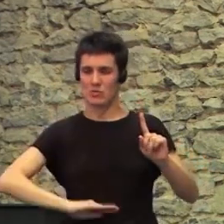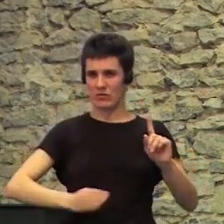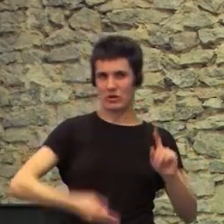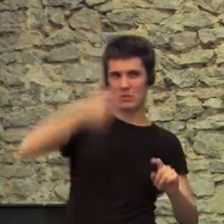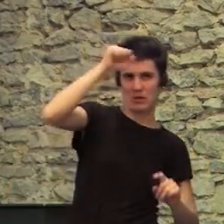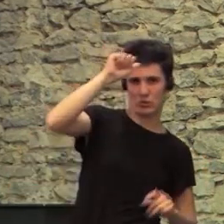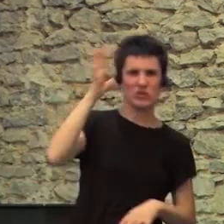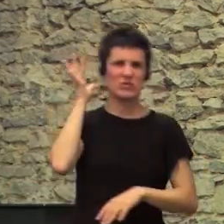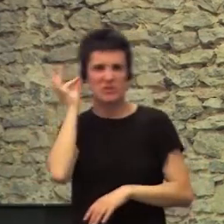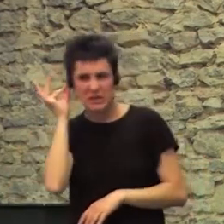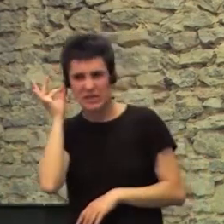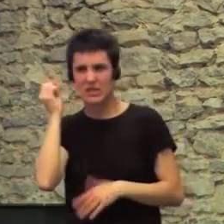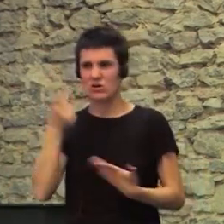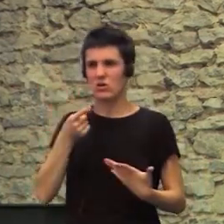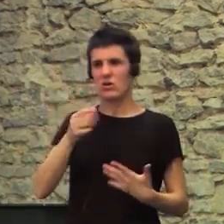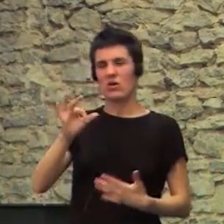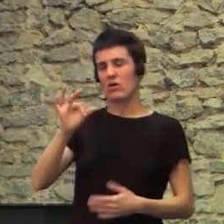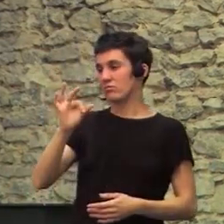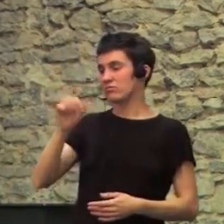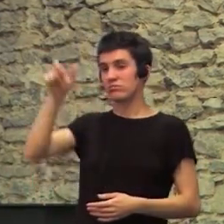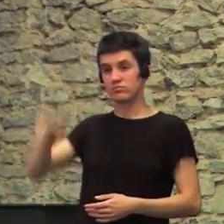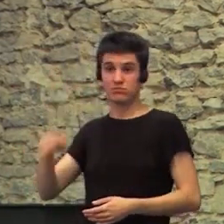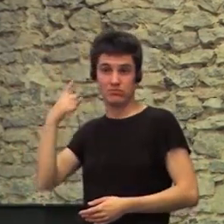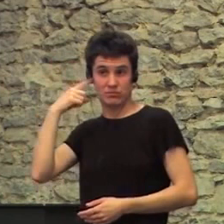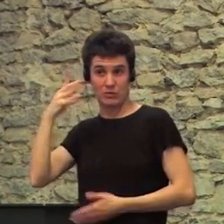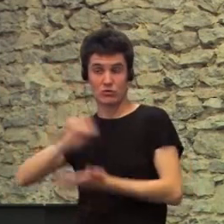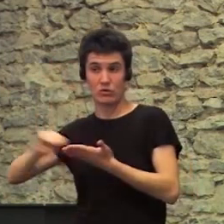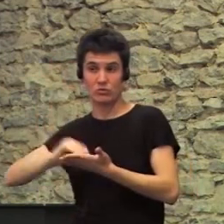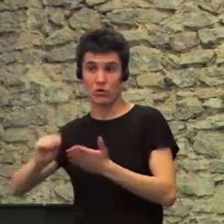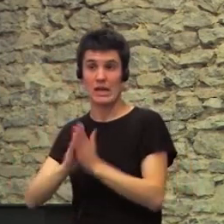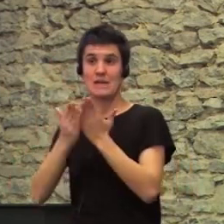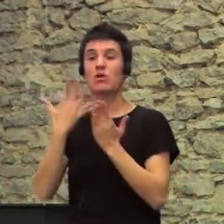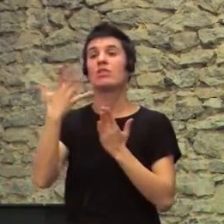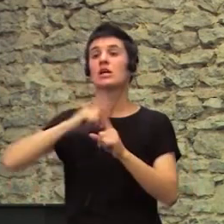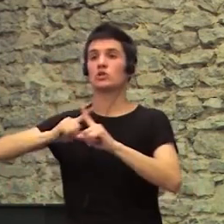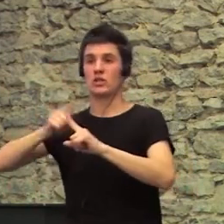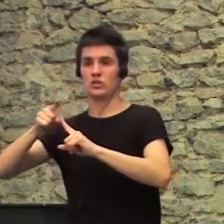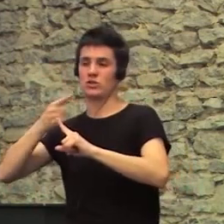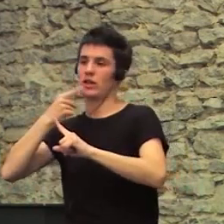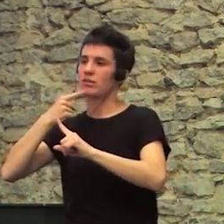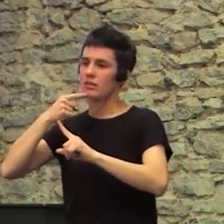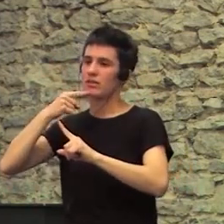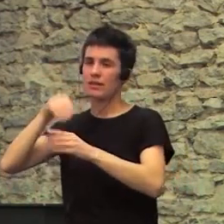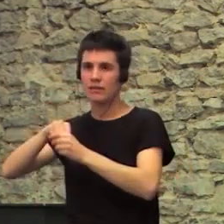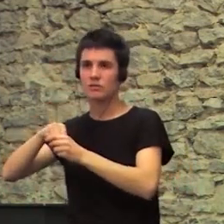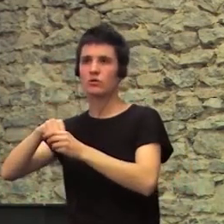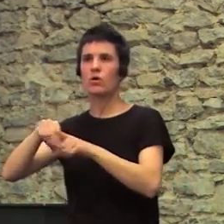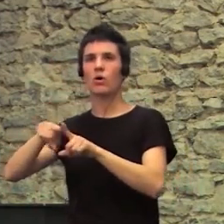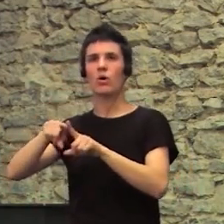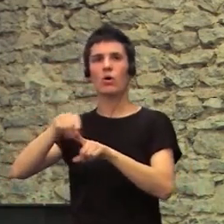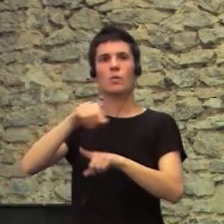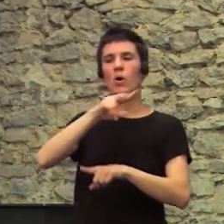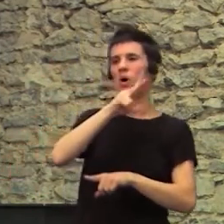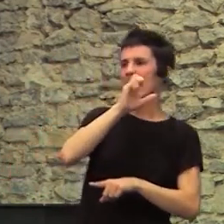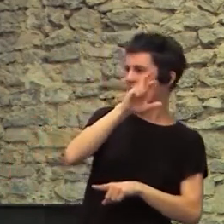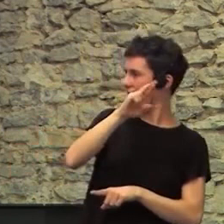femenino, y que además eso Fausto Sterling, en un artículo muy conocido que se llama Los cinco sexos, lo utilizó para hablar de los herm, los ferm